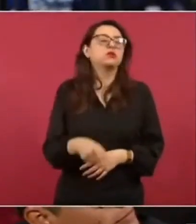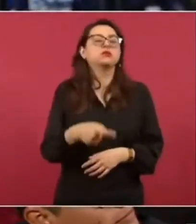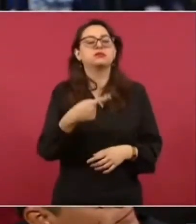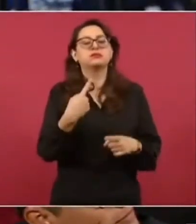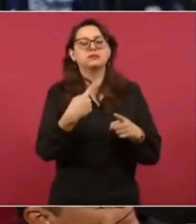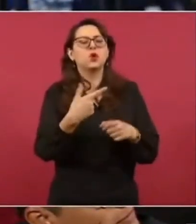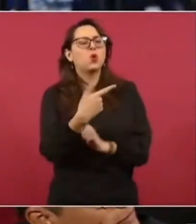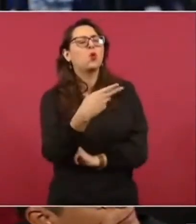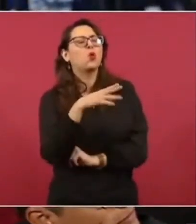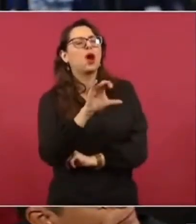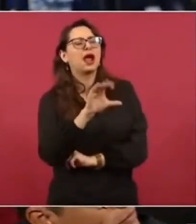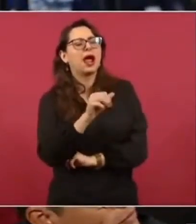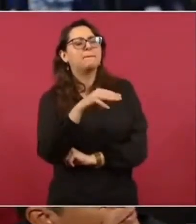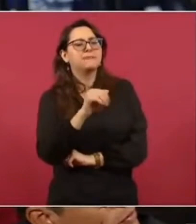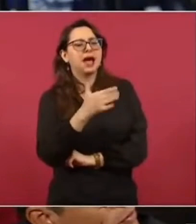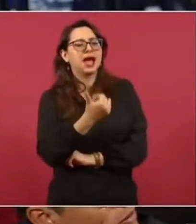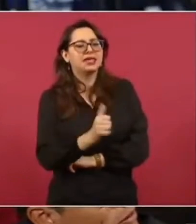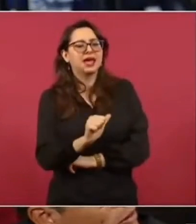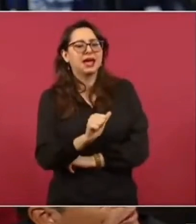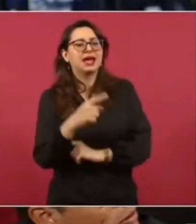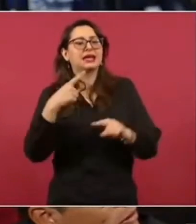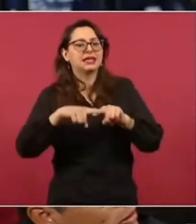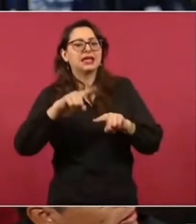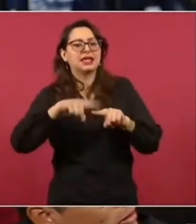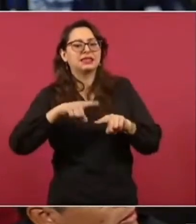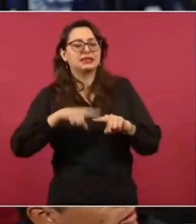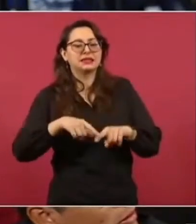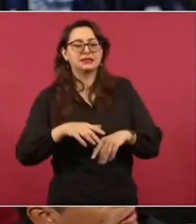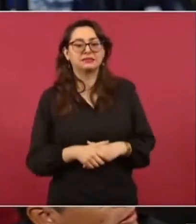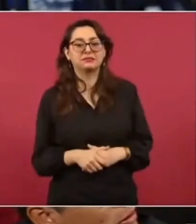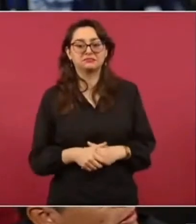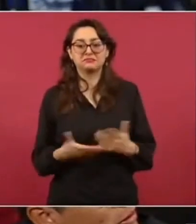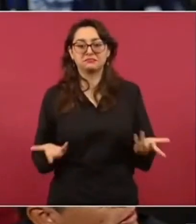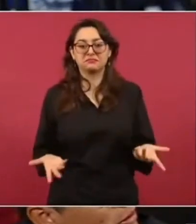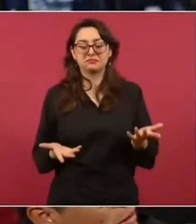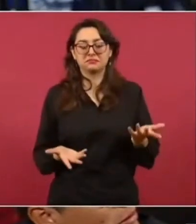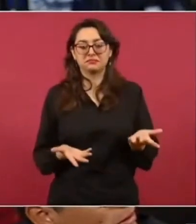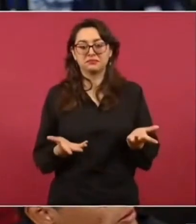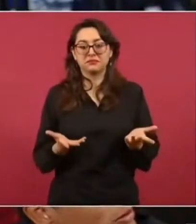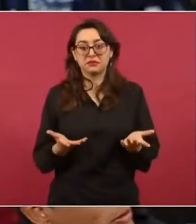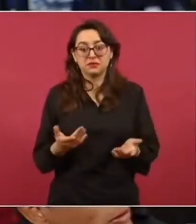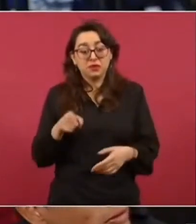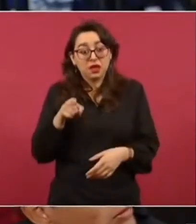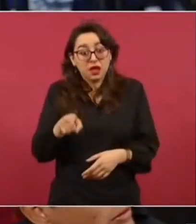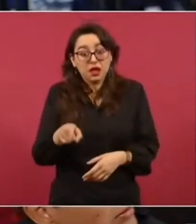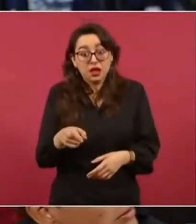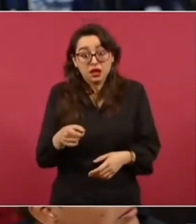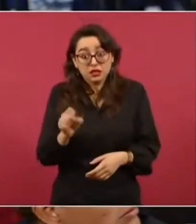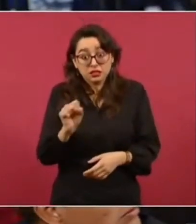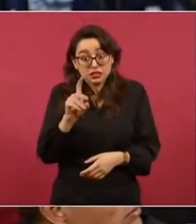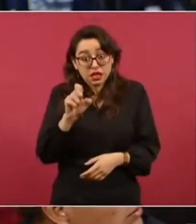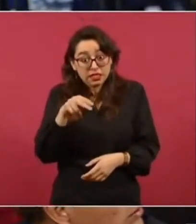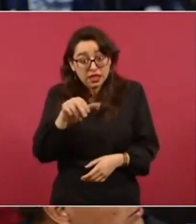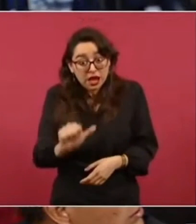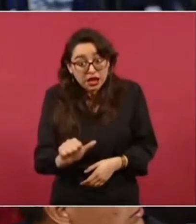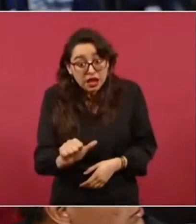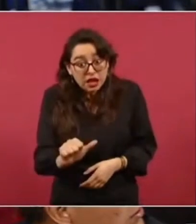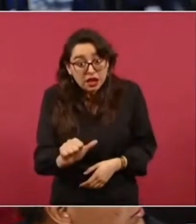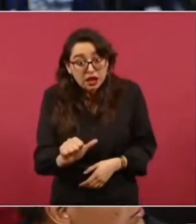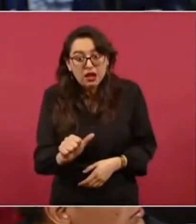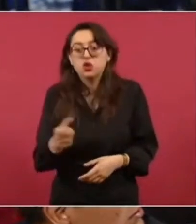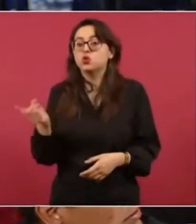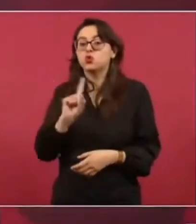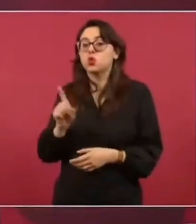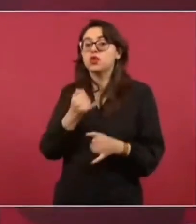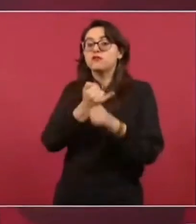guacamayo La Serena Bueno es un documentos de La Serena son documentos archivos